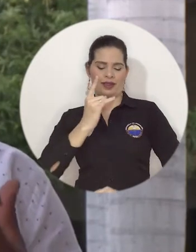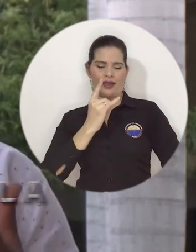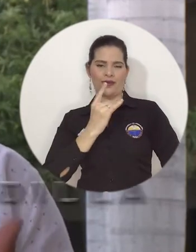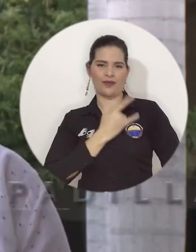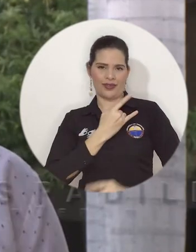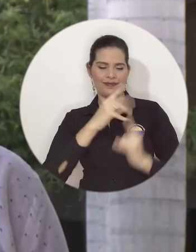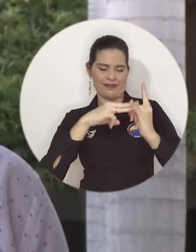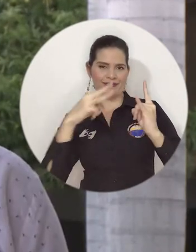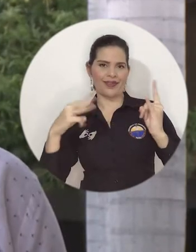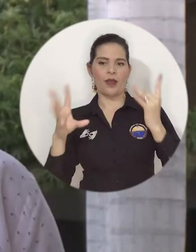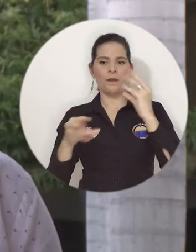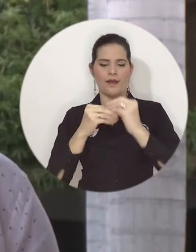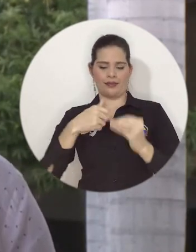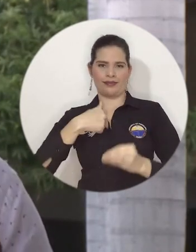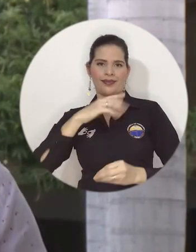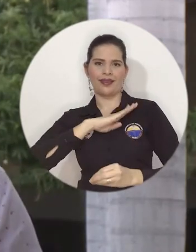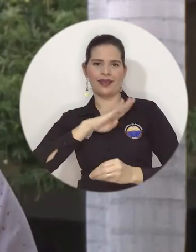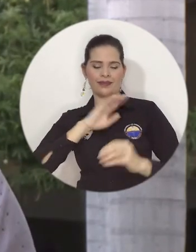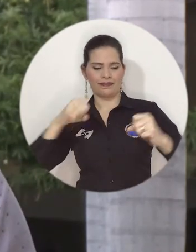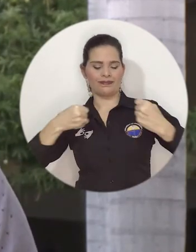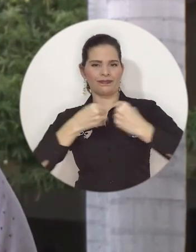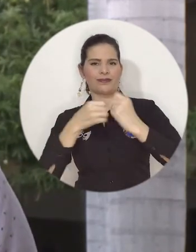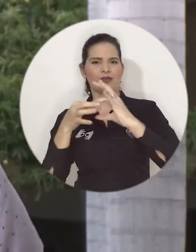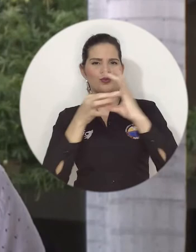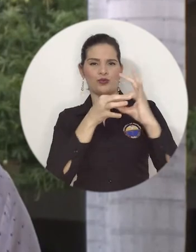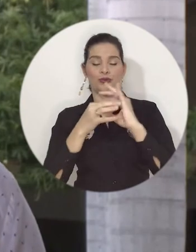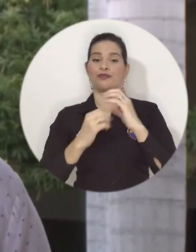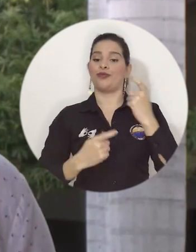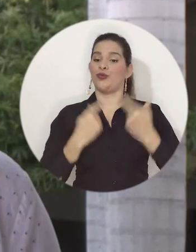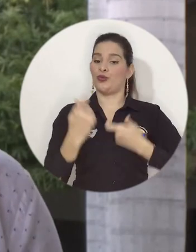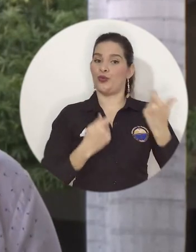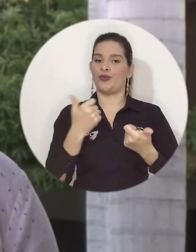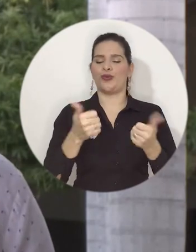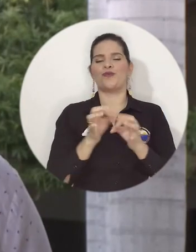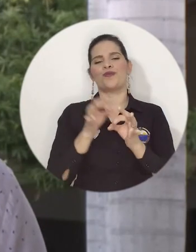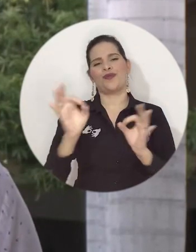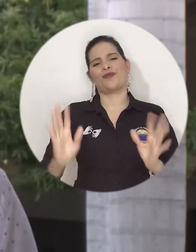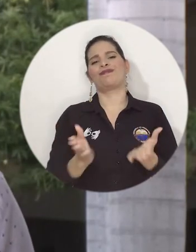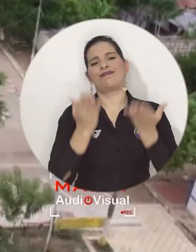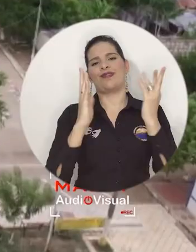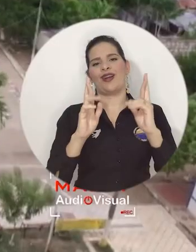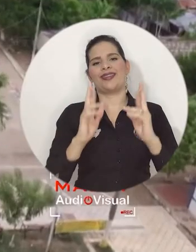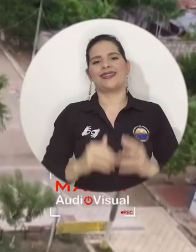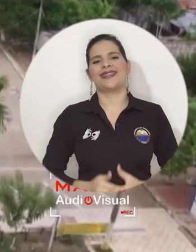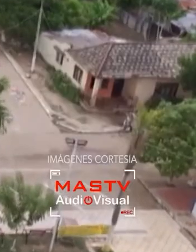que nos va a permitir avanzar en muchos aspectos en nuestro